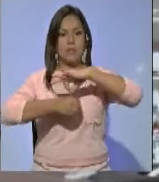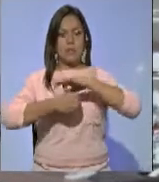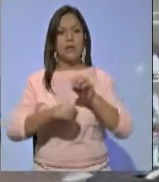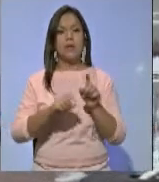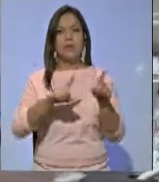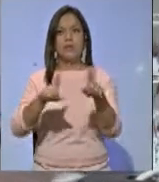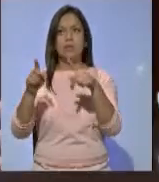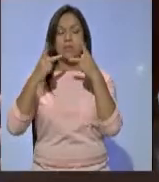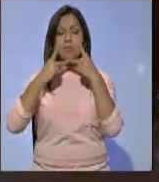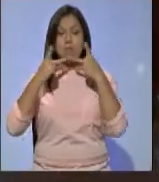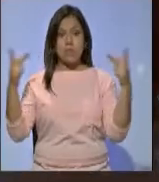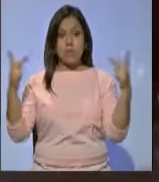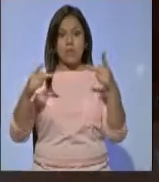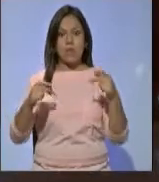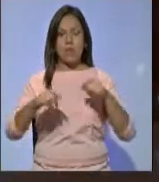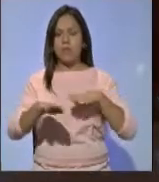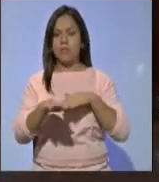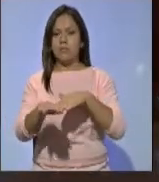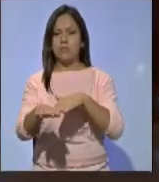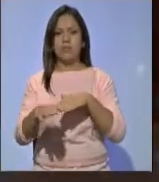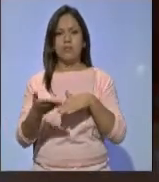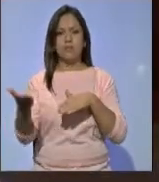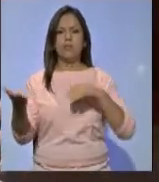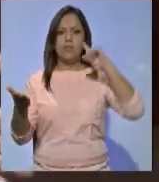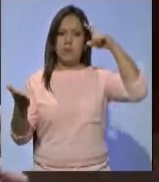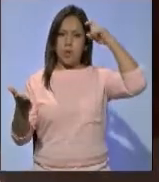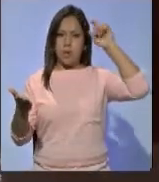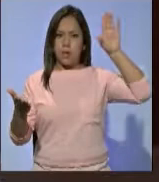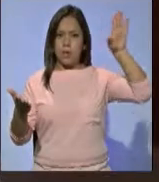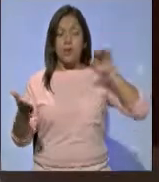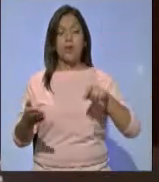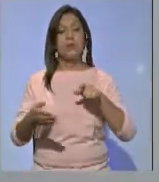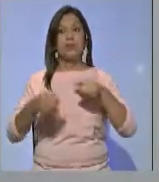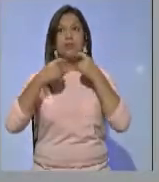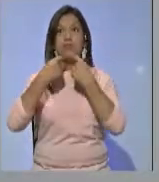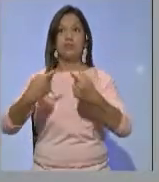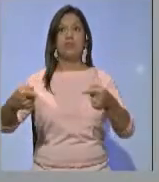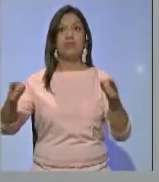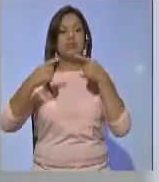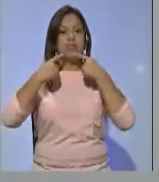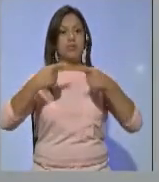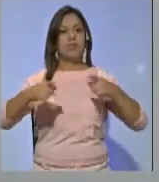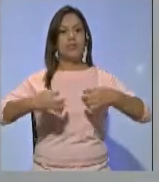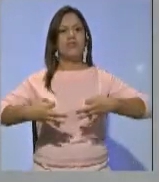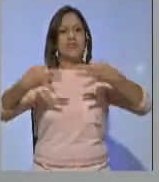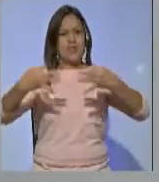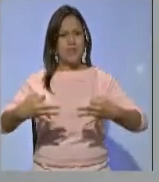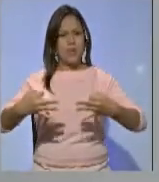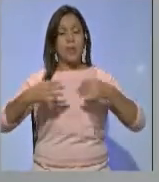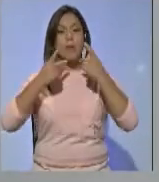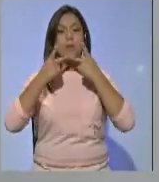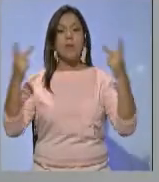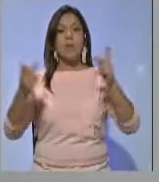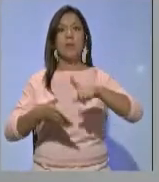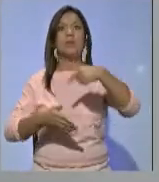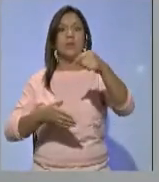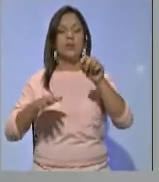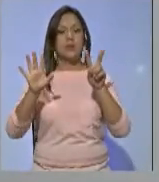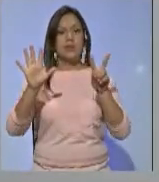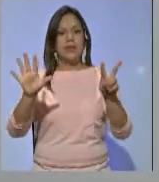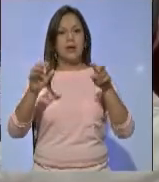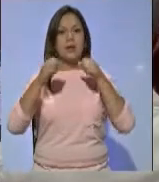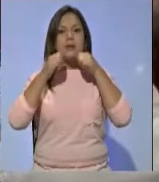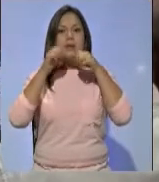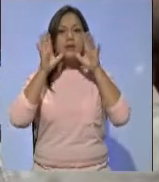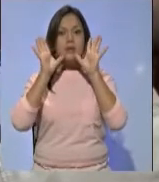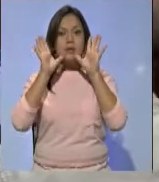consulta popular impulsado por el Ejecutivo. La convocatoria formal se hará pública el próximo 7 de diciembre